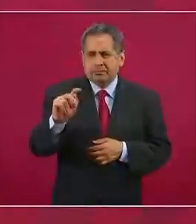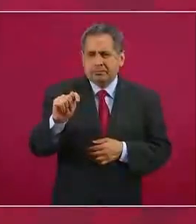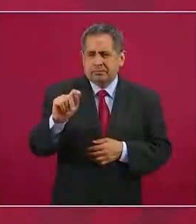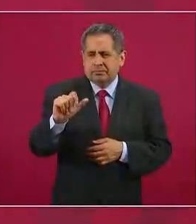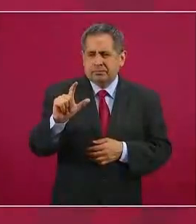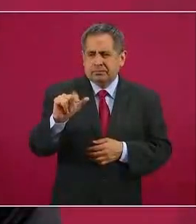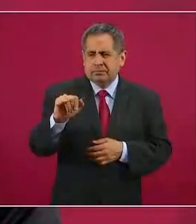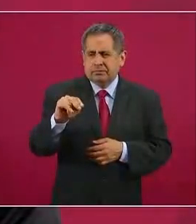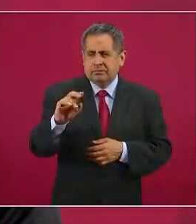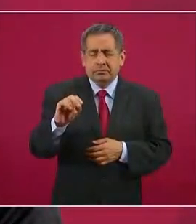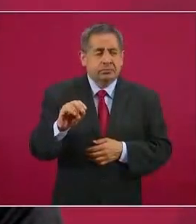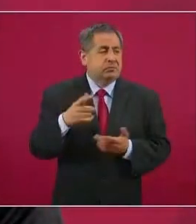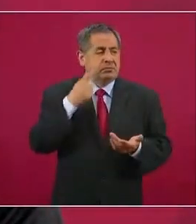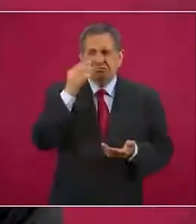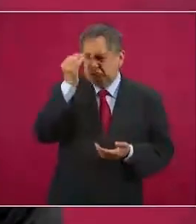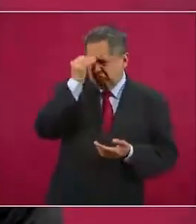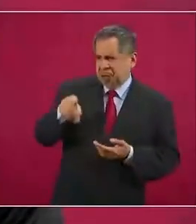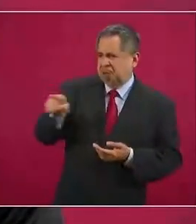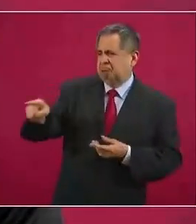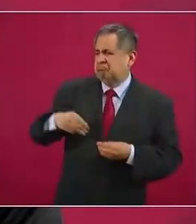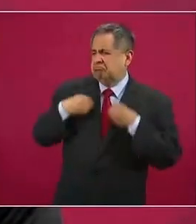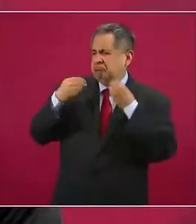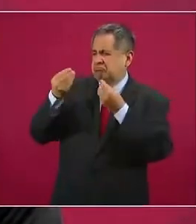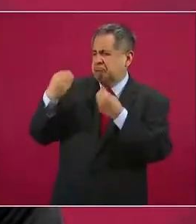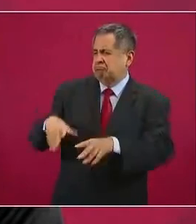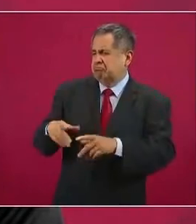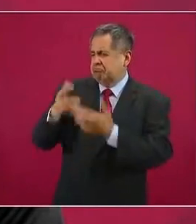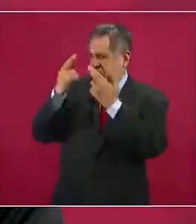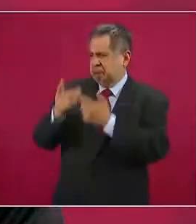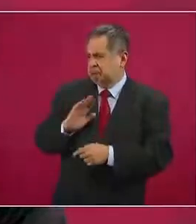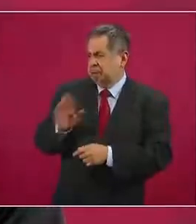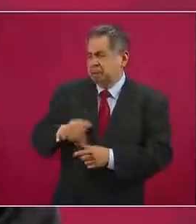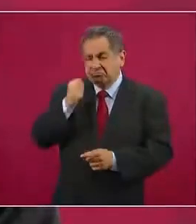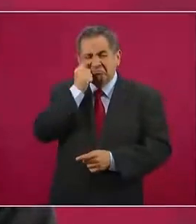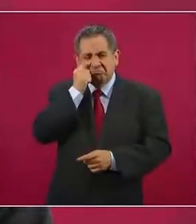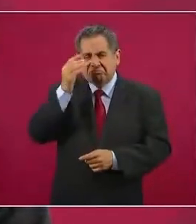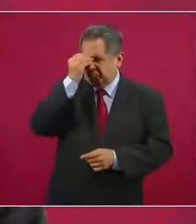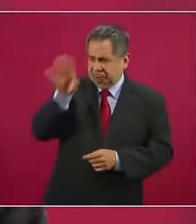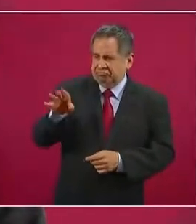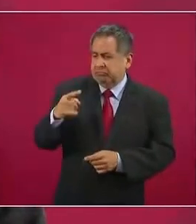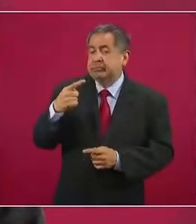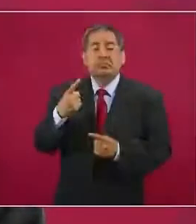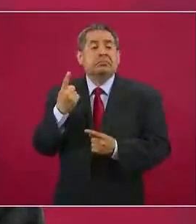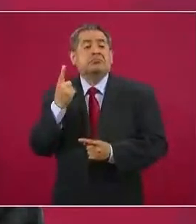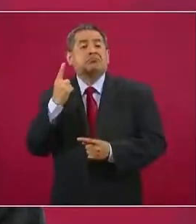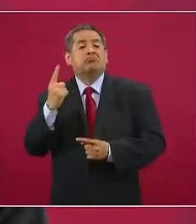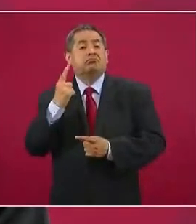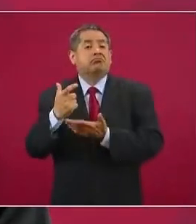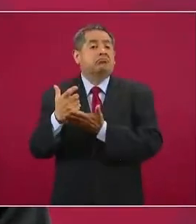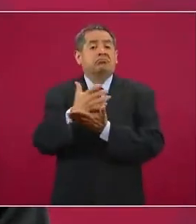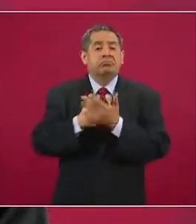destruir la vida de jóvenes. Van por el dinero.